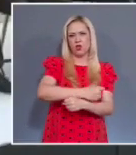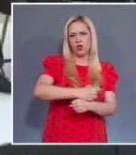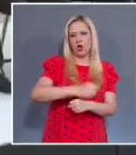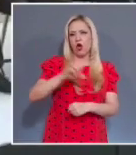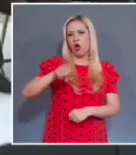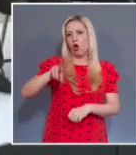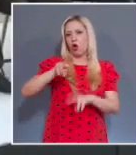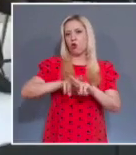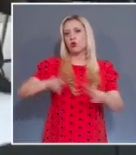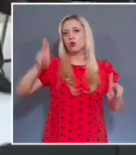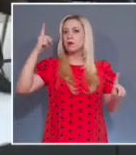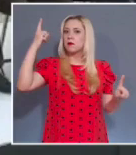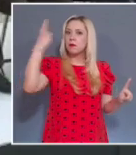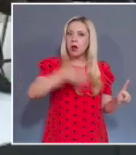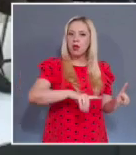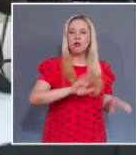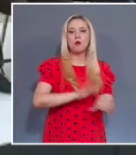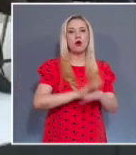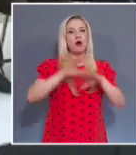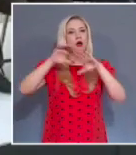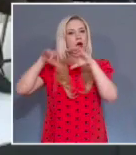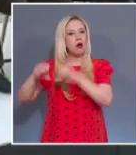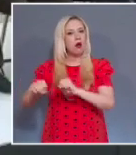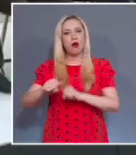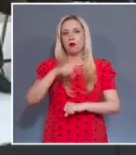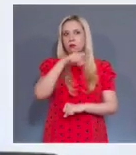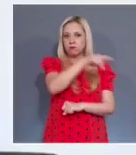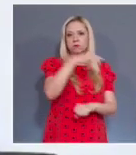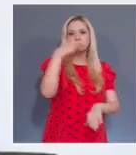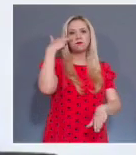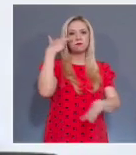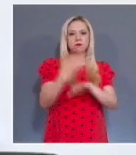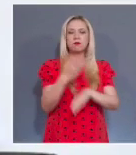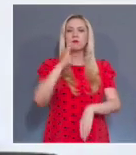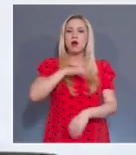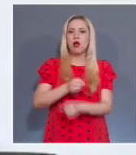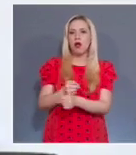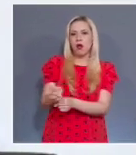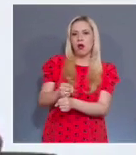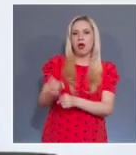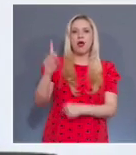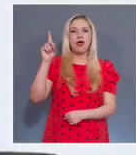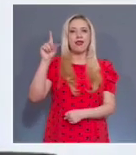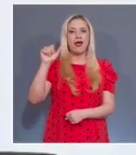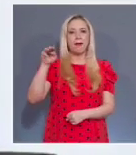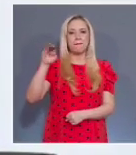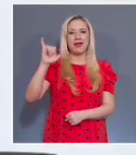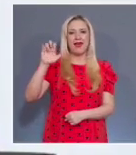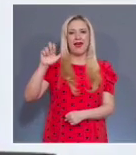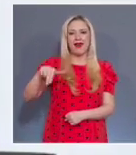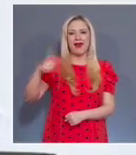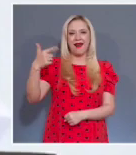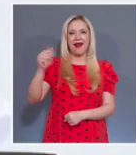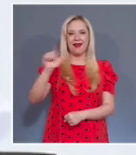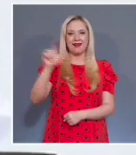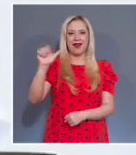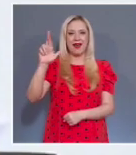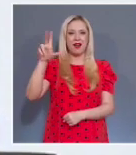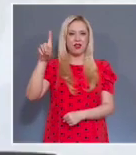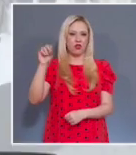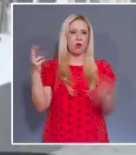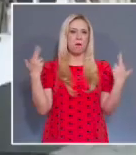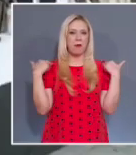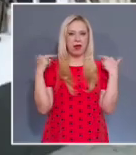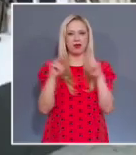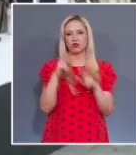la detención arbitraria y actos de tortura en perjuicio de Damián Gallardo y su familia en un contexto de criminalización de la protesta